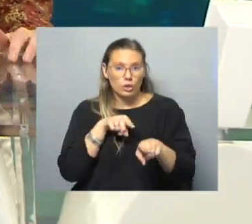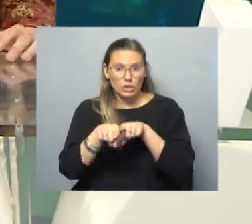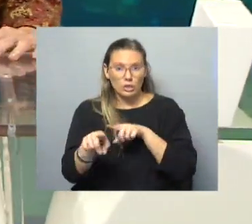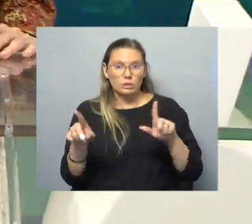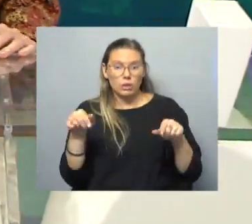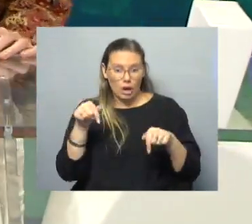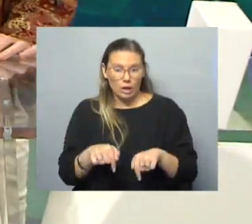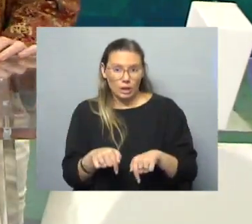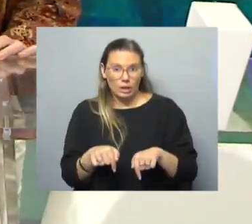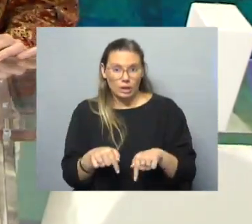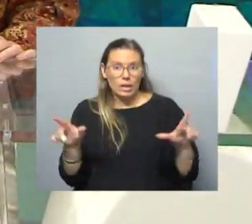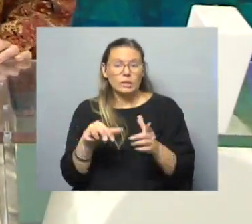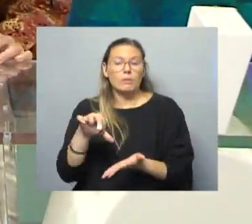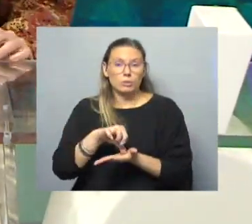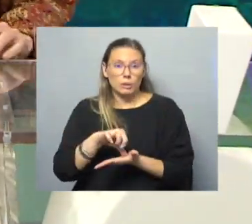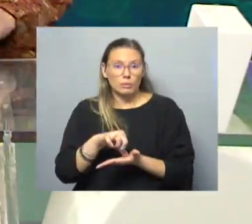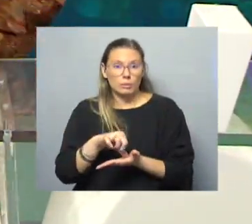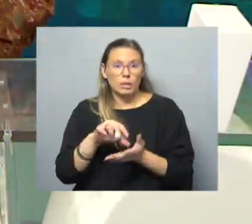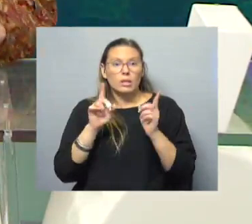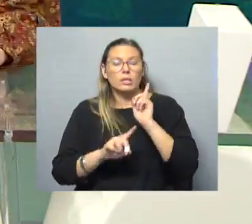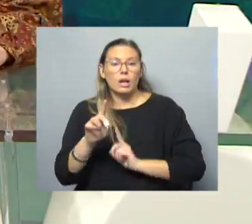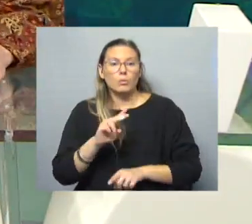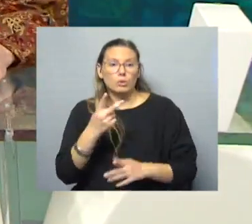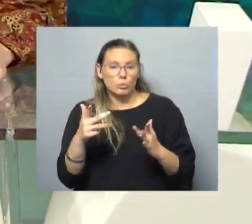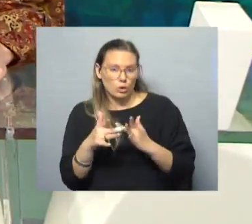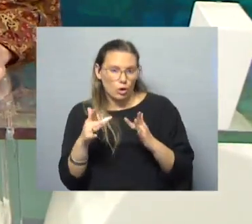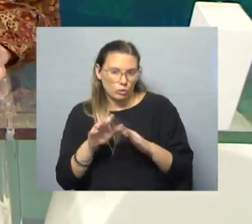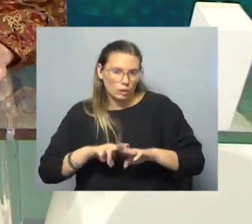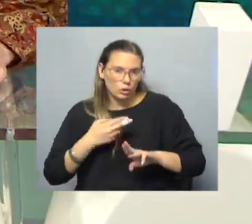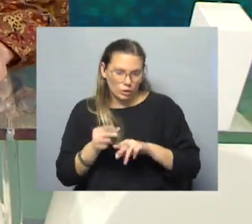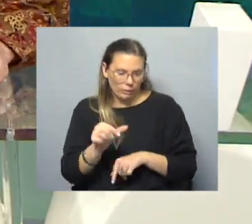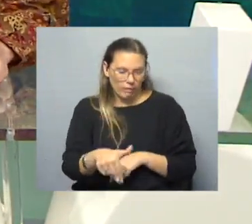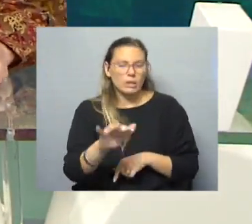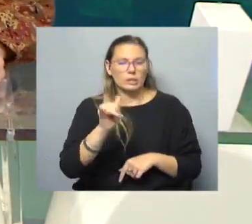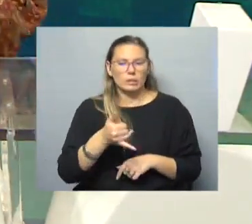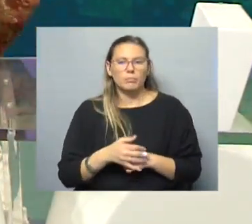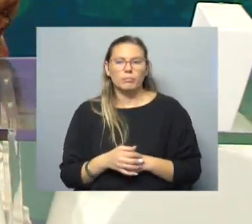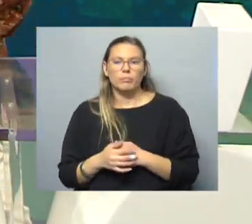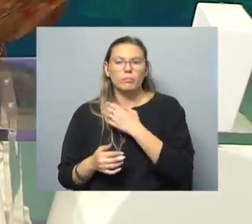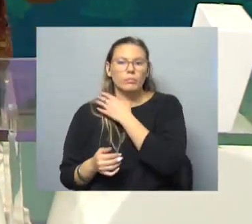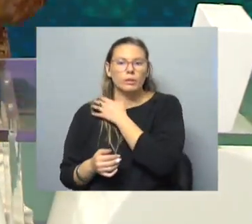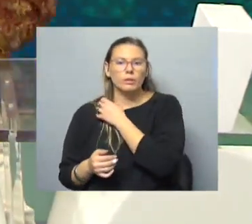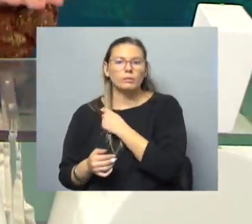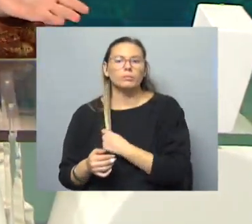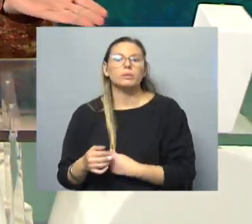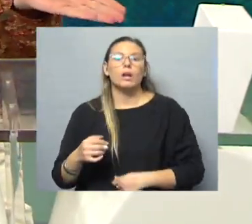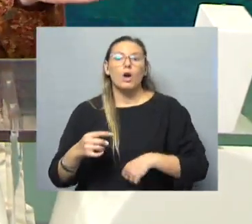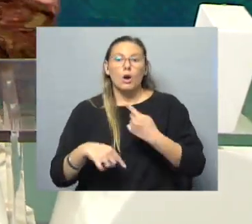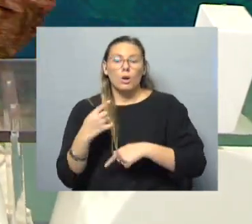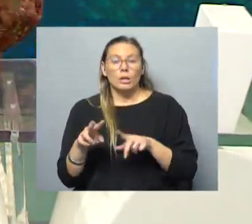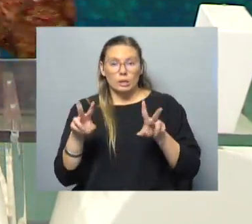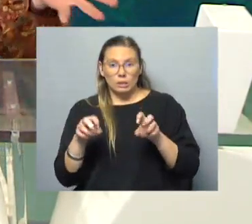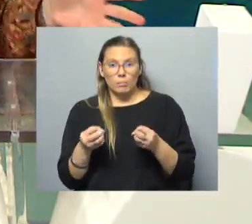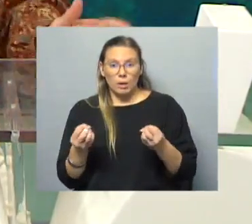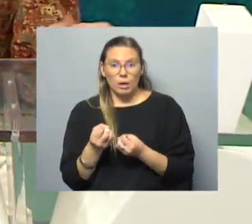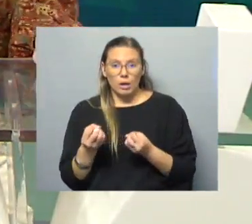vivo desde acá, desde TV Ciudad. Y vamos a tener algún segundo contacto también, ¿no? Sí, sí, sí. En sí. Un ratito. Perfecto. Y bueno, seguimos en la temática,